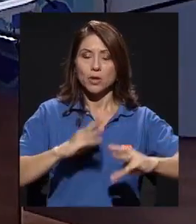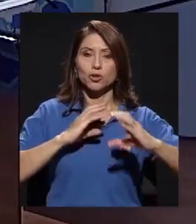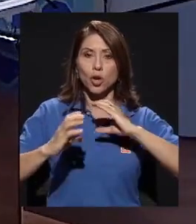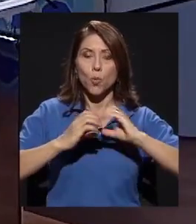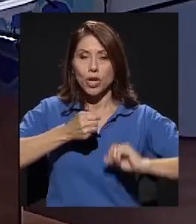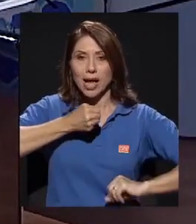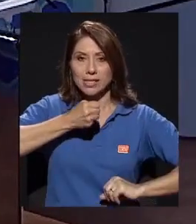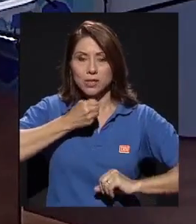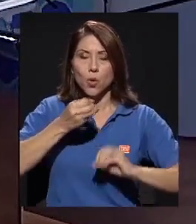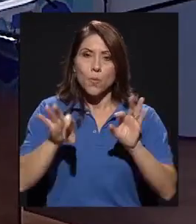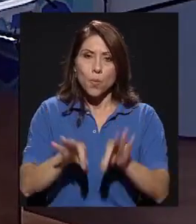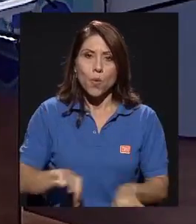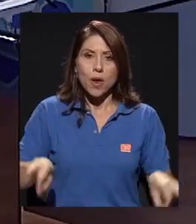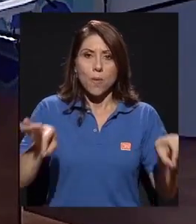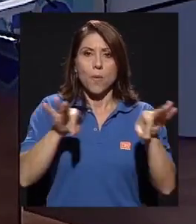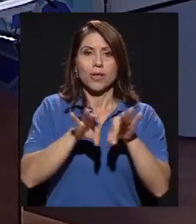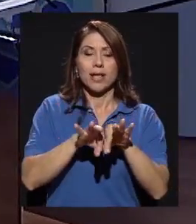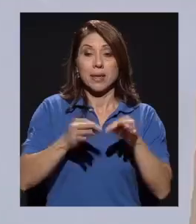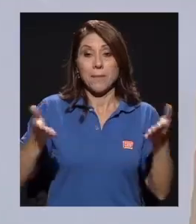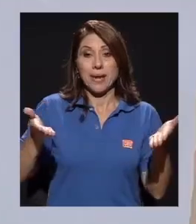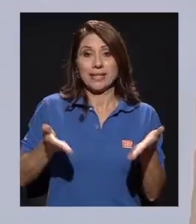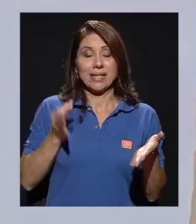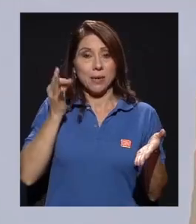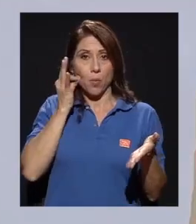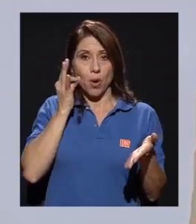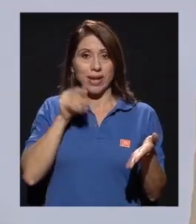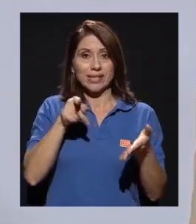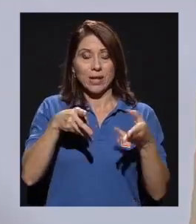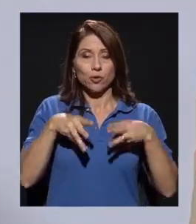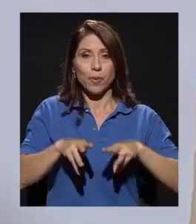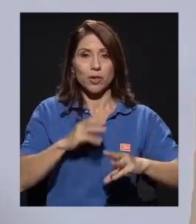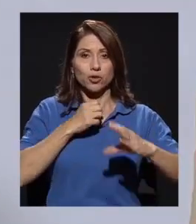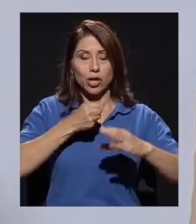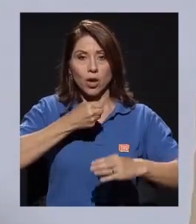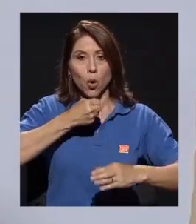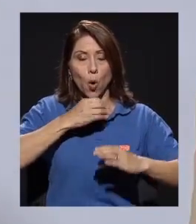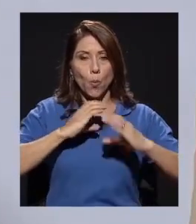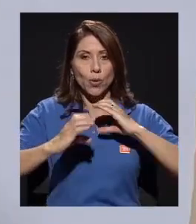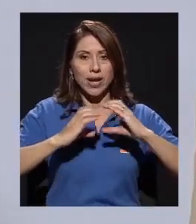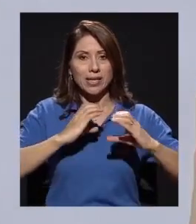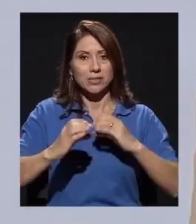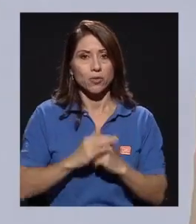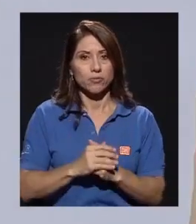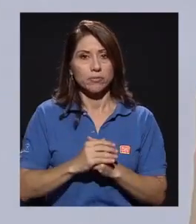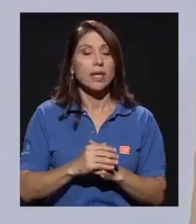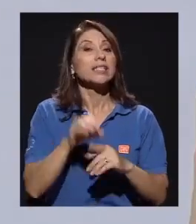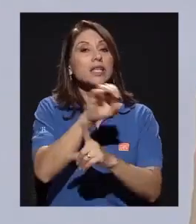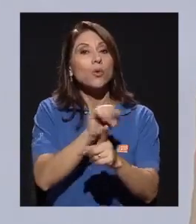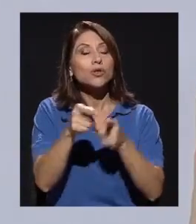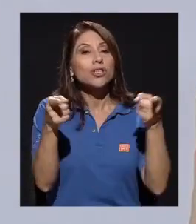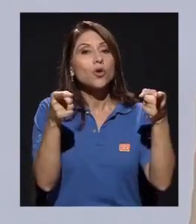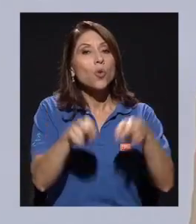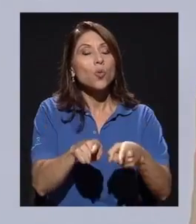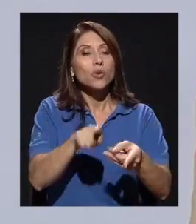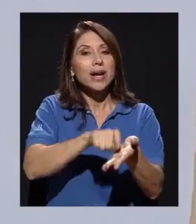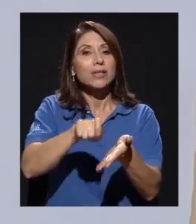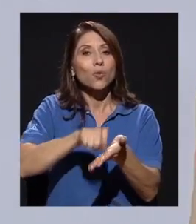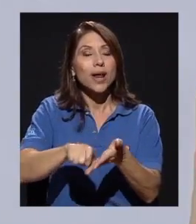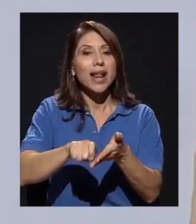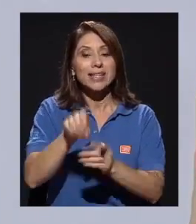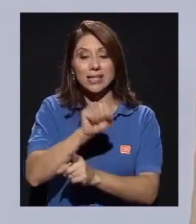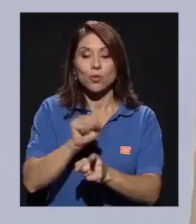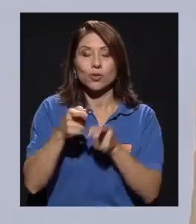presencia de las mujeres en estos medios de comunicación eh la lo que ocurre en la escuela lo que ocurre con los pares entonces